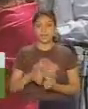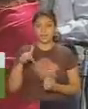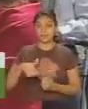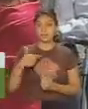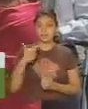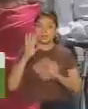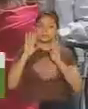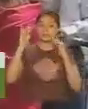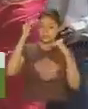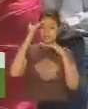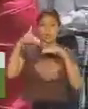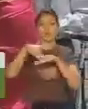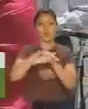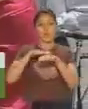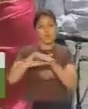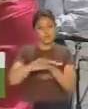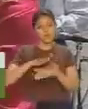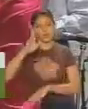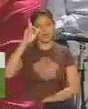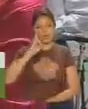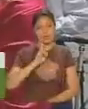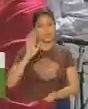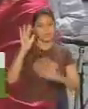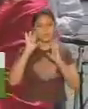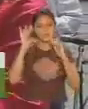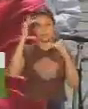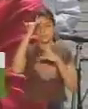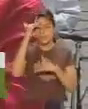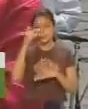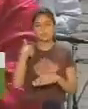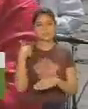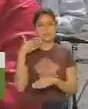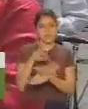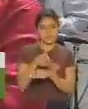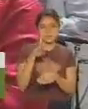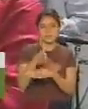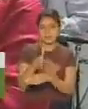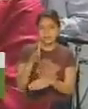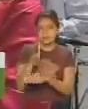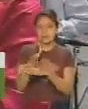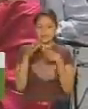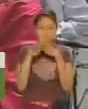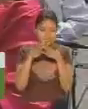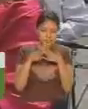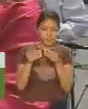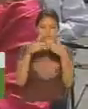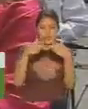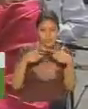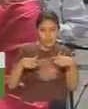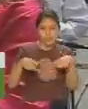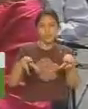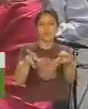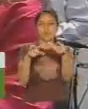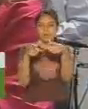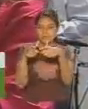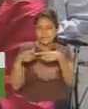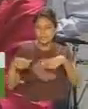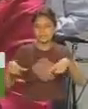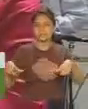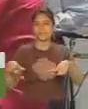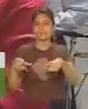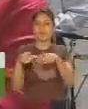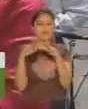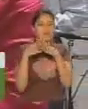ocupado, el gobierno bolivariano se ha ocupado de recorrer palmo a palmo su